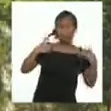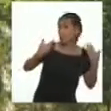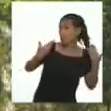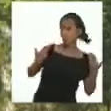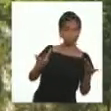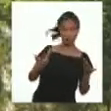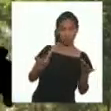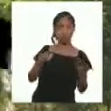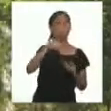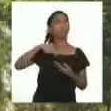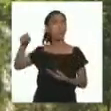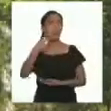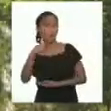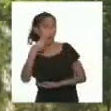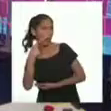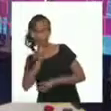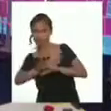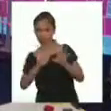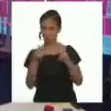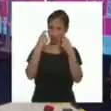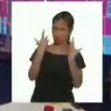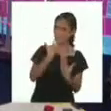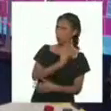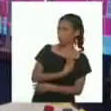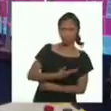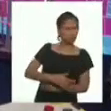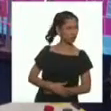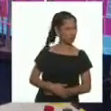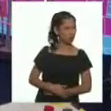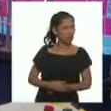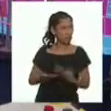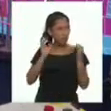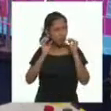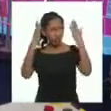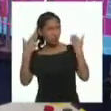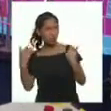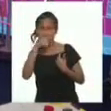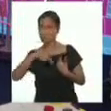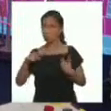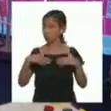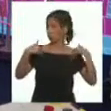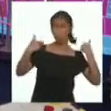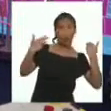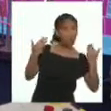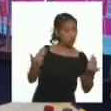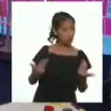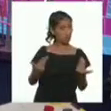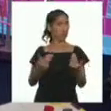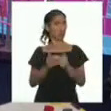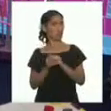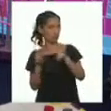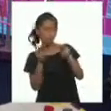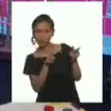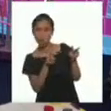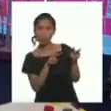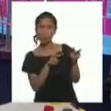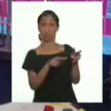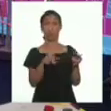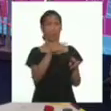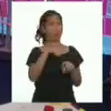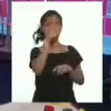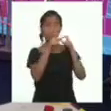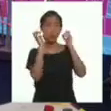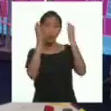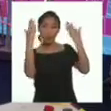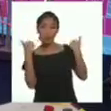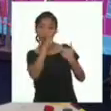eran exclusivos de los varones. ¡Uy, qué triste, Héctor! Que las mujeres en esa época no hayan sido reconocidas por toda la capacidad